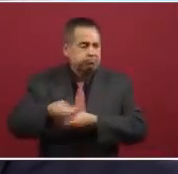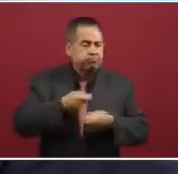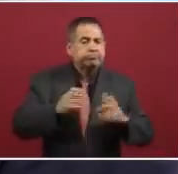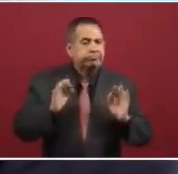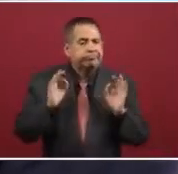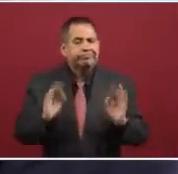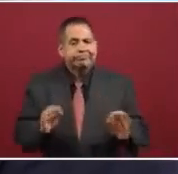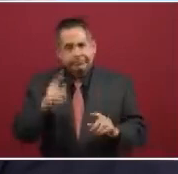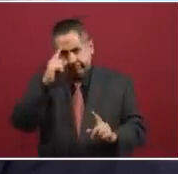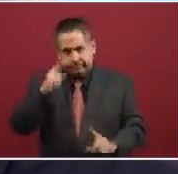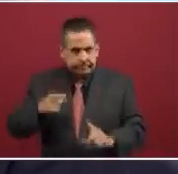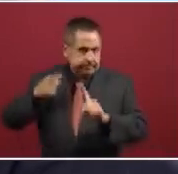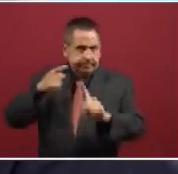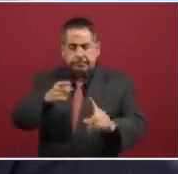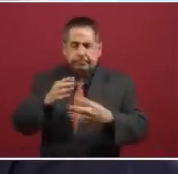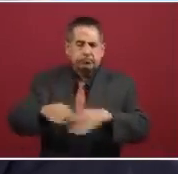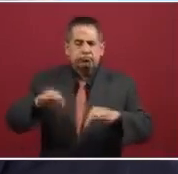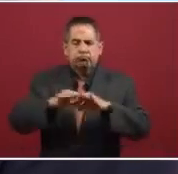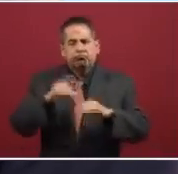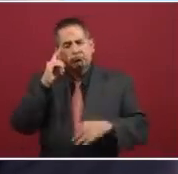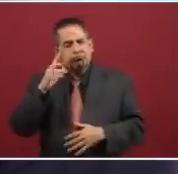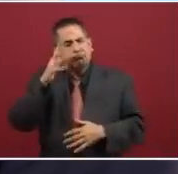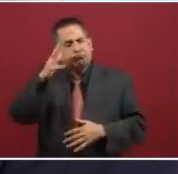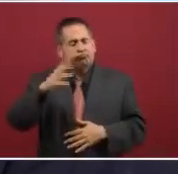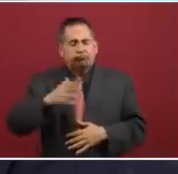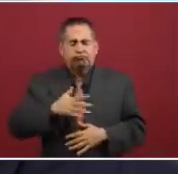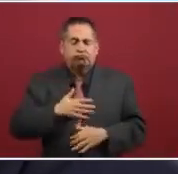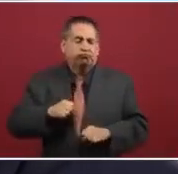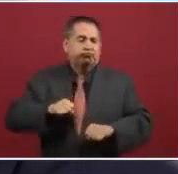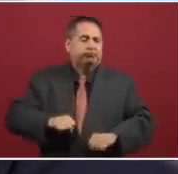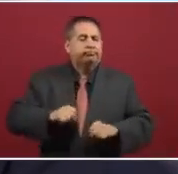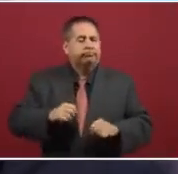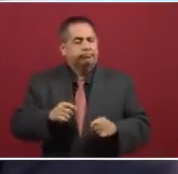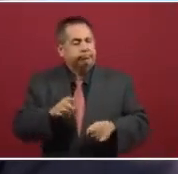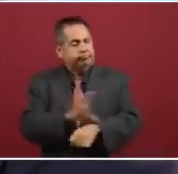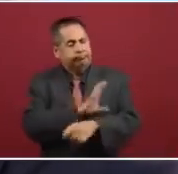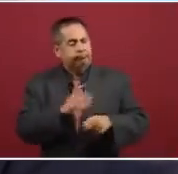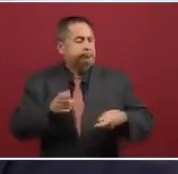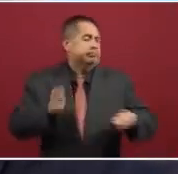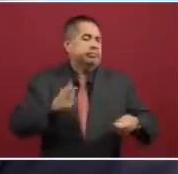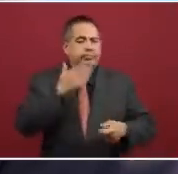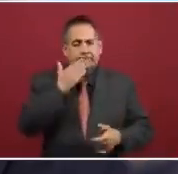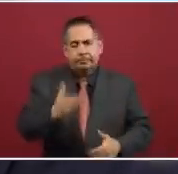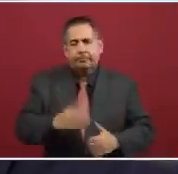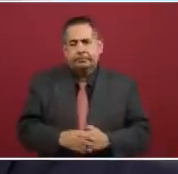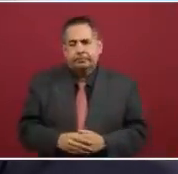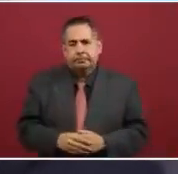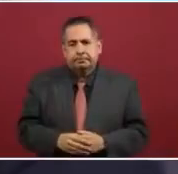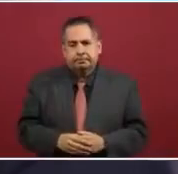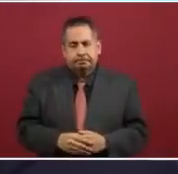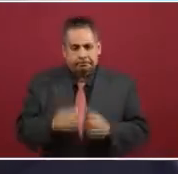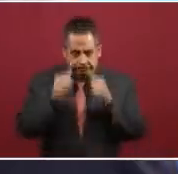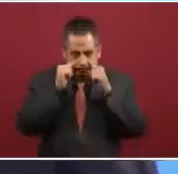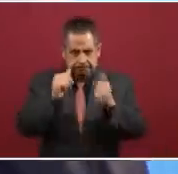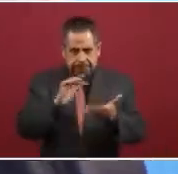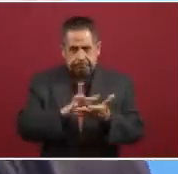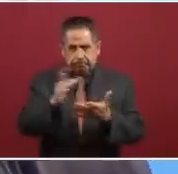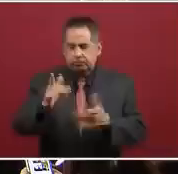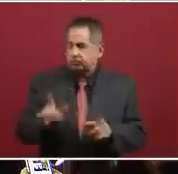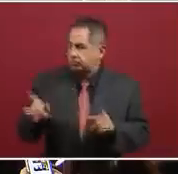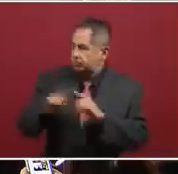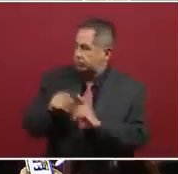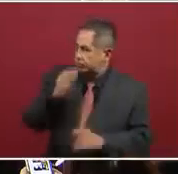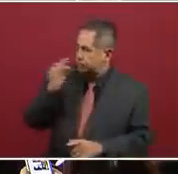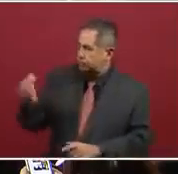el objetivo mayor de recuperar la soberanía energética del país. Muchas gracias. Es cuanto,